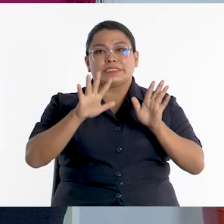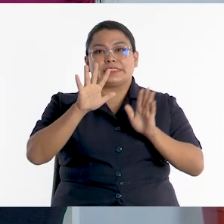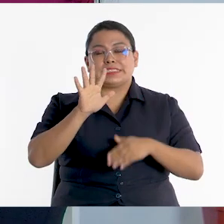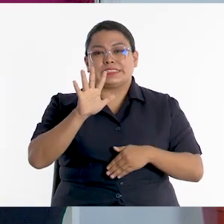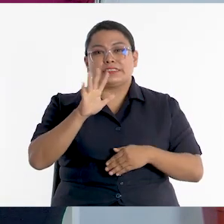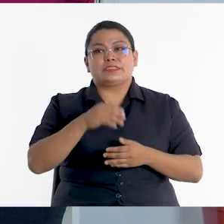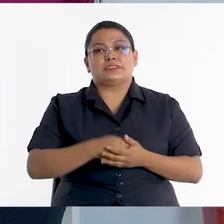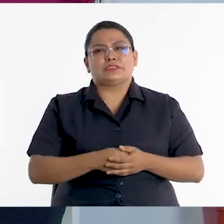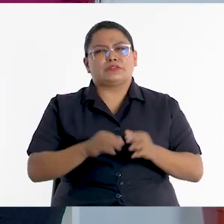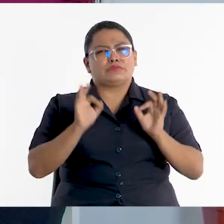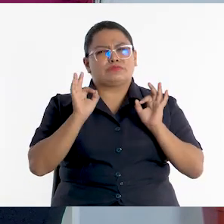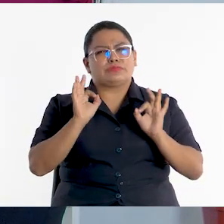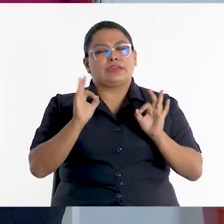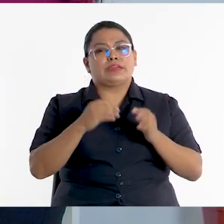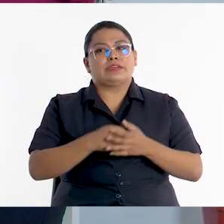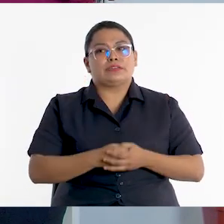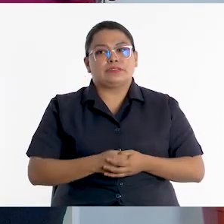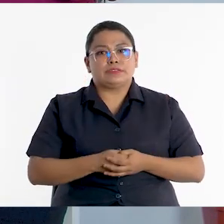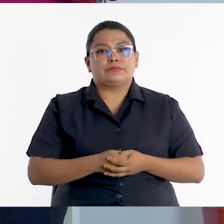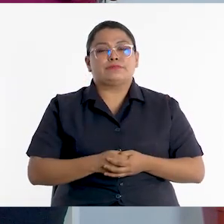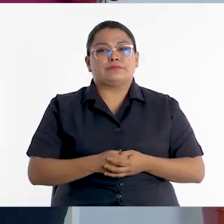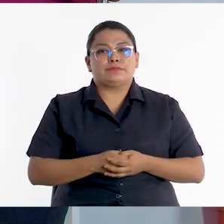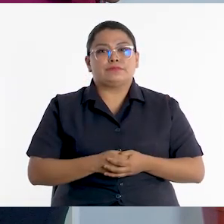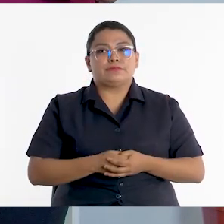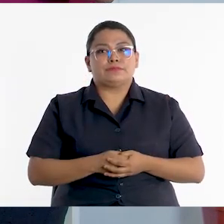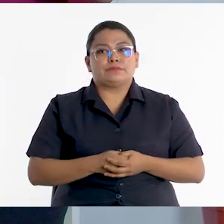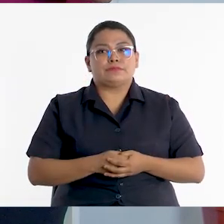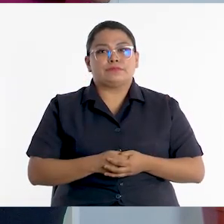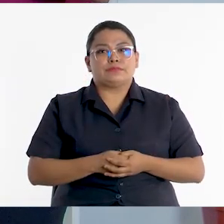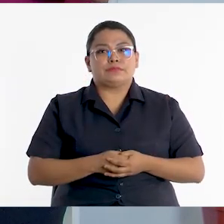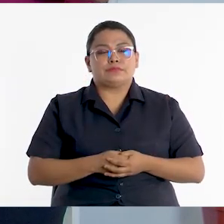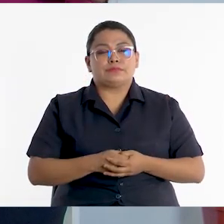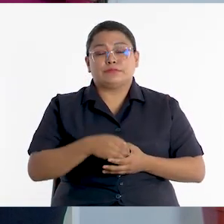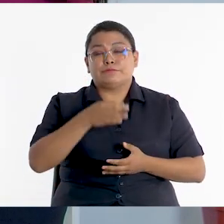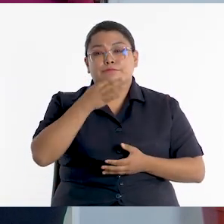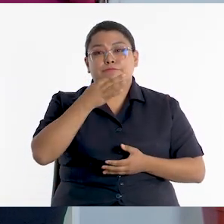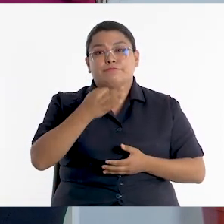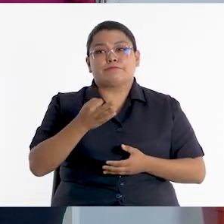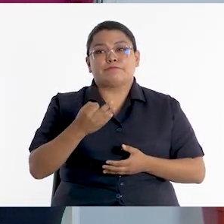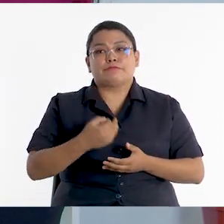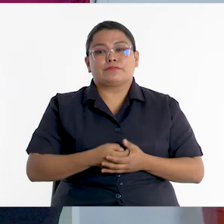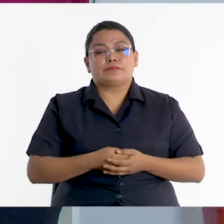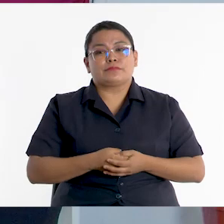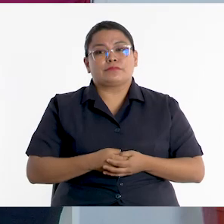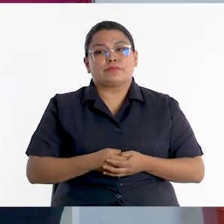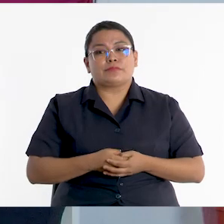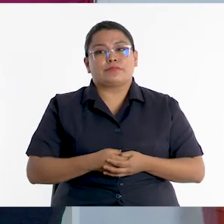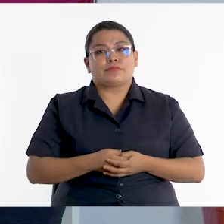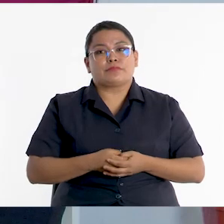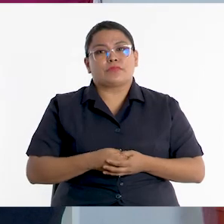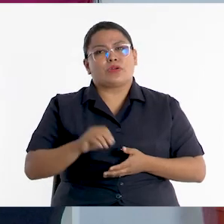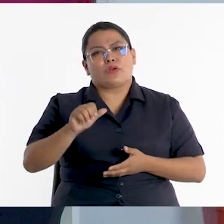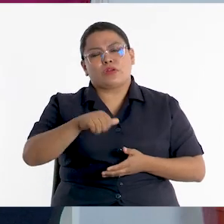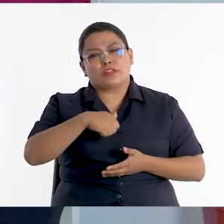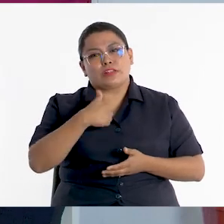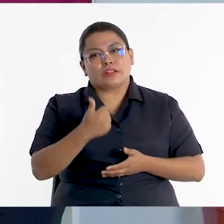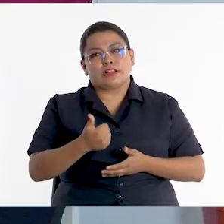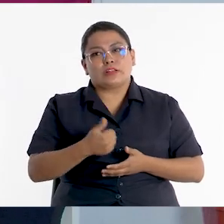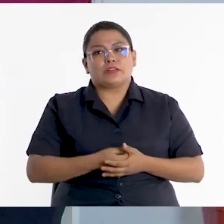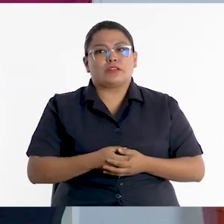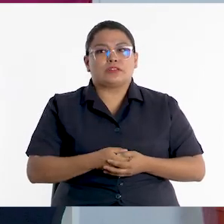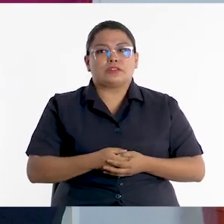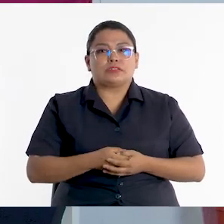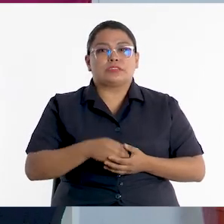15. Excelente. Es 15. Quiero ver. Es cierto, sí. Adiviné. ¿Y cuál sería la siguiente? La